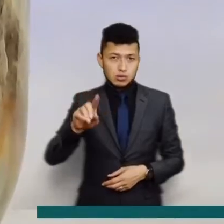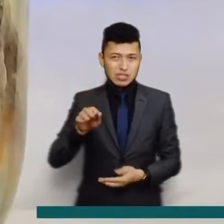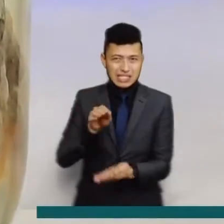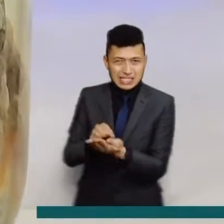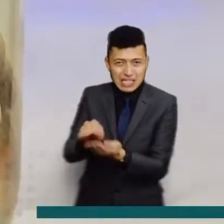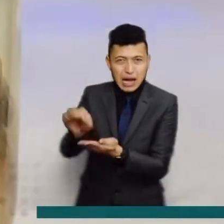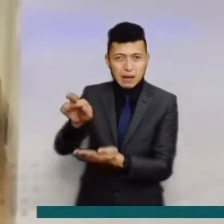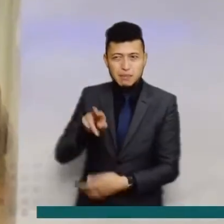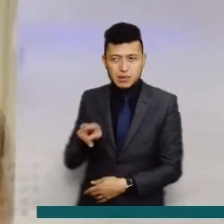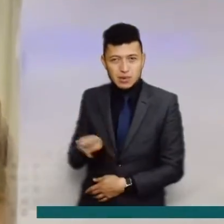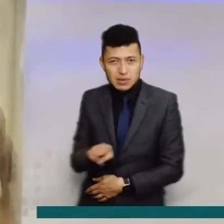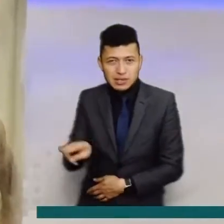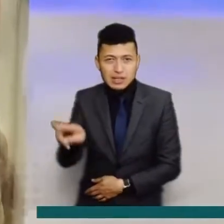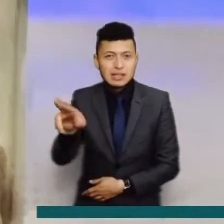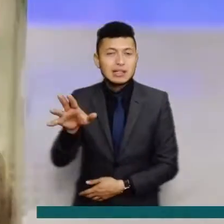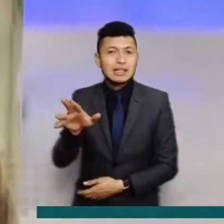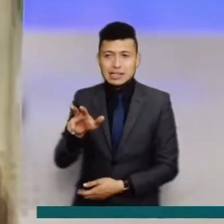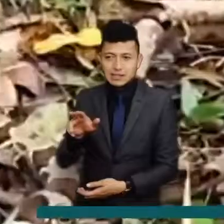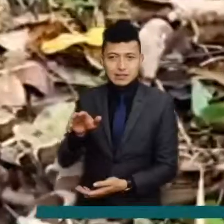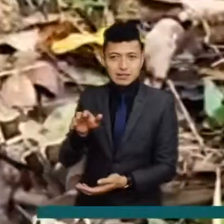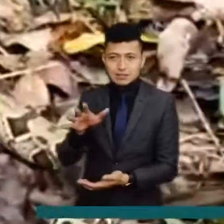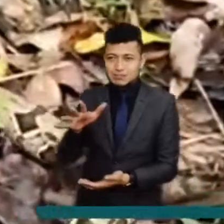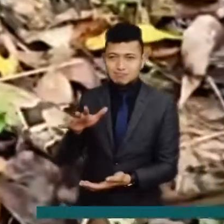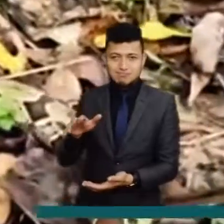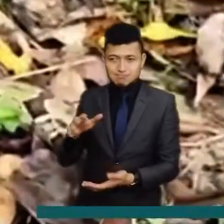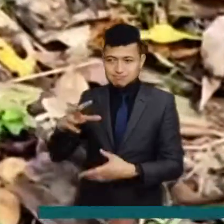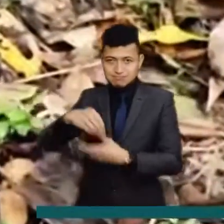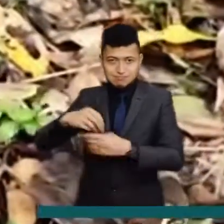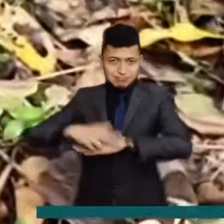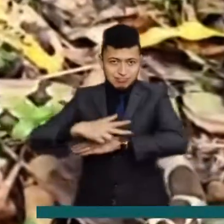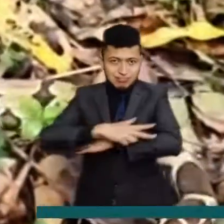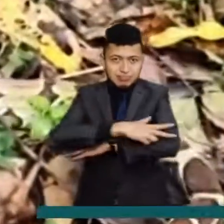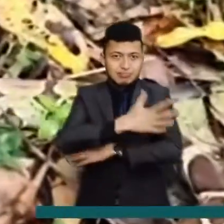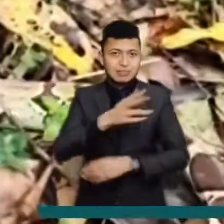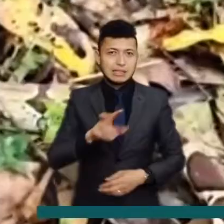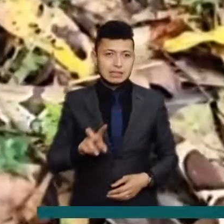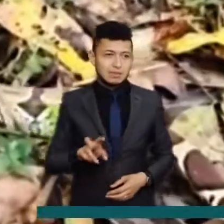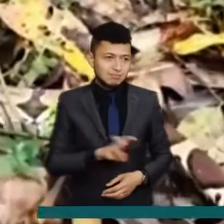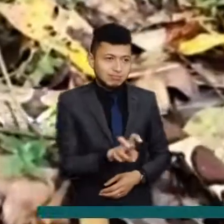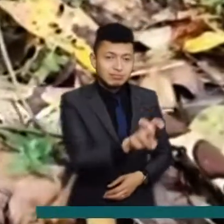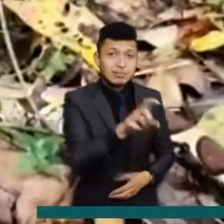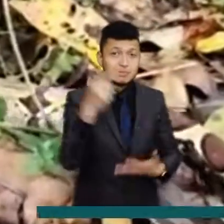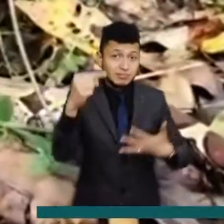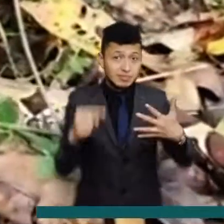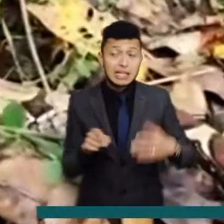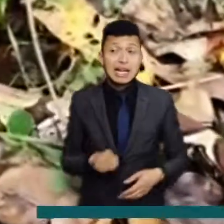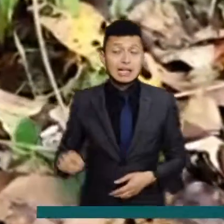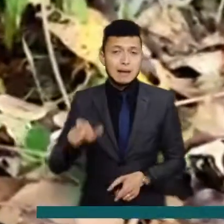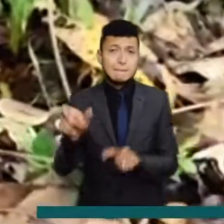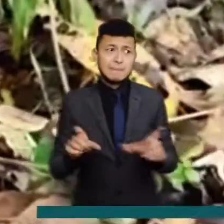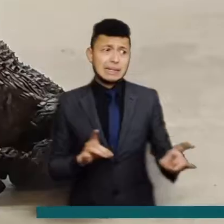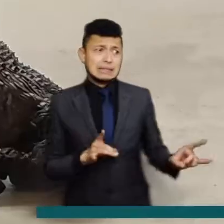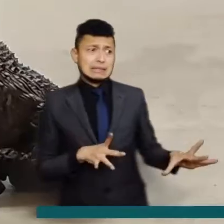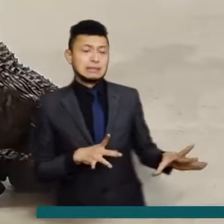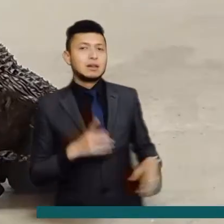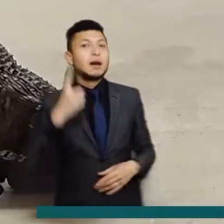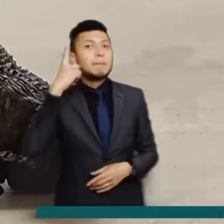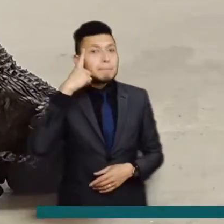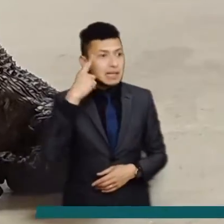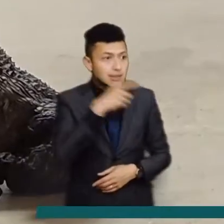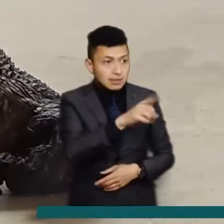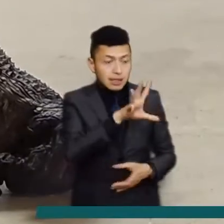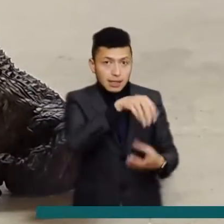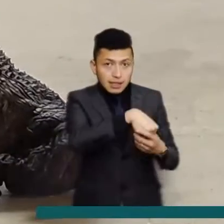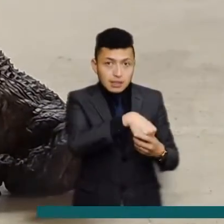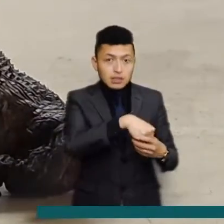ranas, reptiles y serpientes hacen parte de esta clasificación a la que muchas personas le genera repudio, sin importar que ellos también tengan